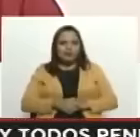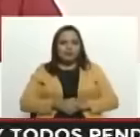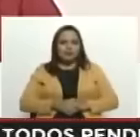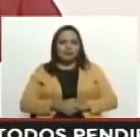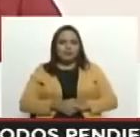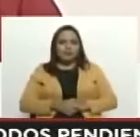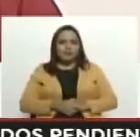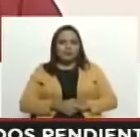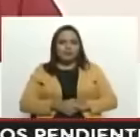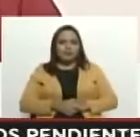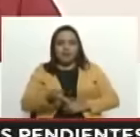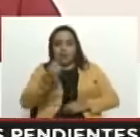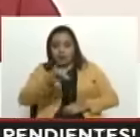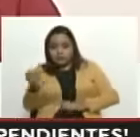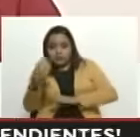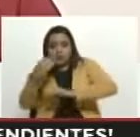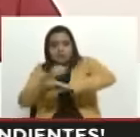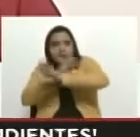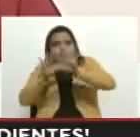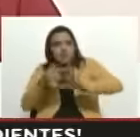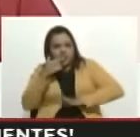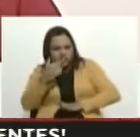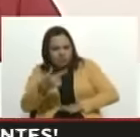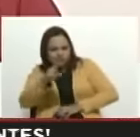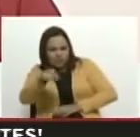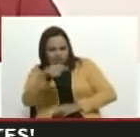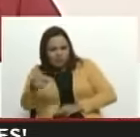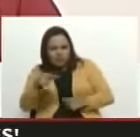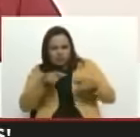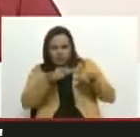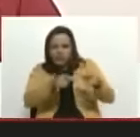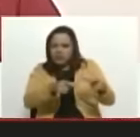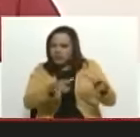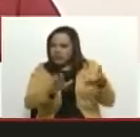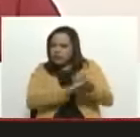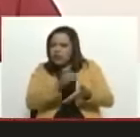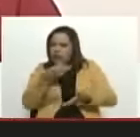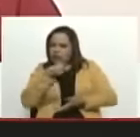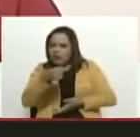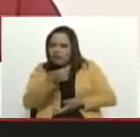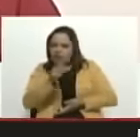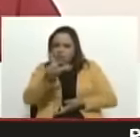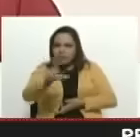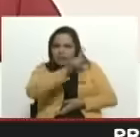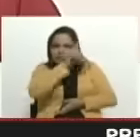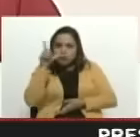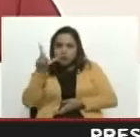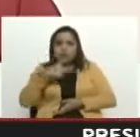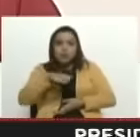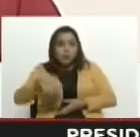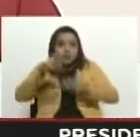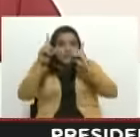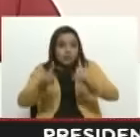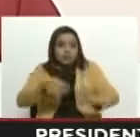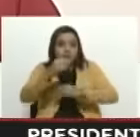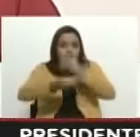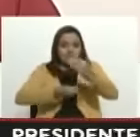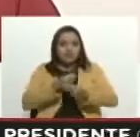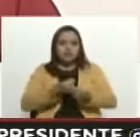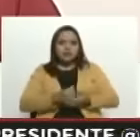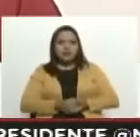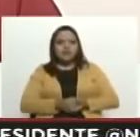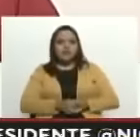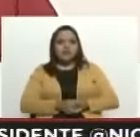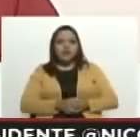esta mañana. Y dije, ¿será que lo ponga en la rueda de prensa? Y decidimos hacerlo, que sí, porque es un